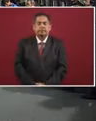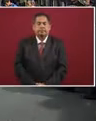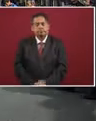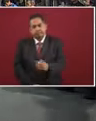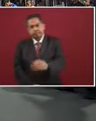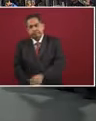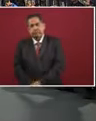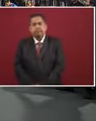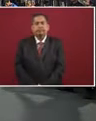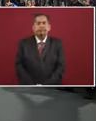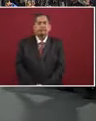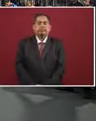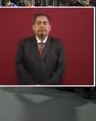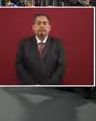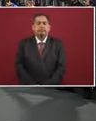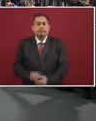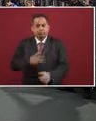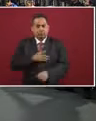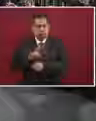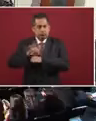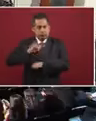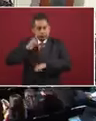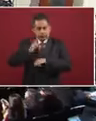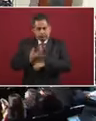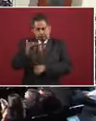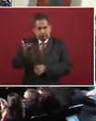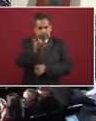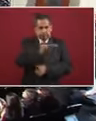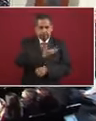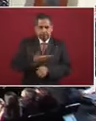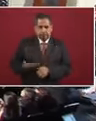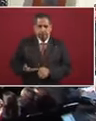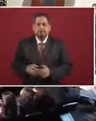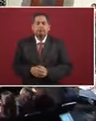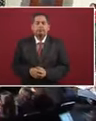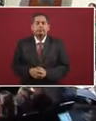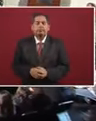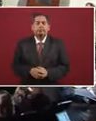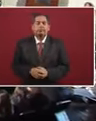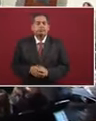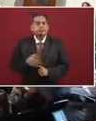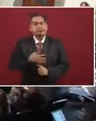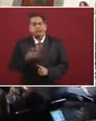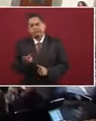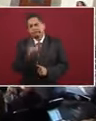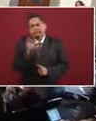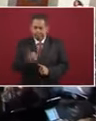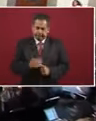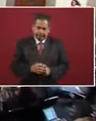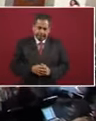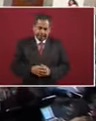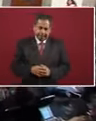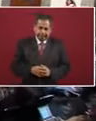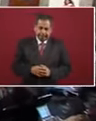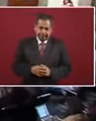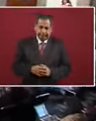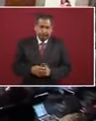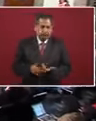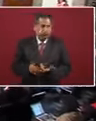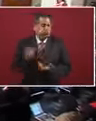favor. Buenos días, señor presidente. Buenos días a todos. Mi pregunta es, ¿qué